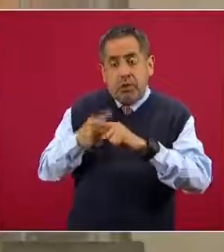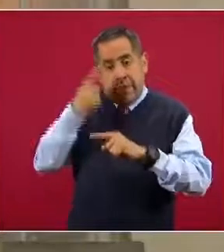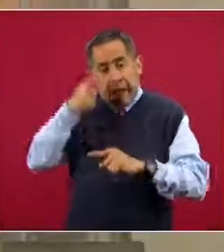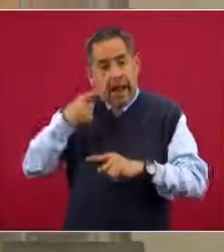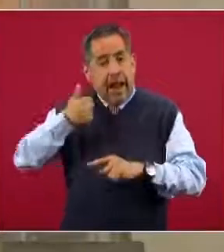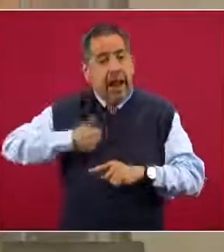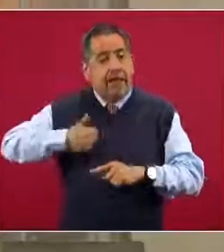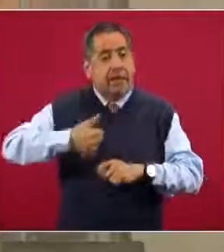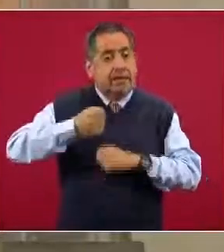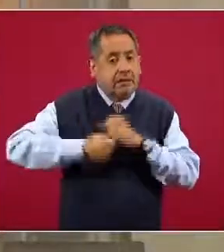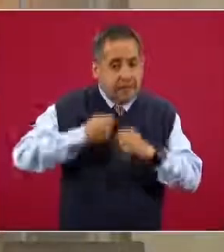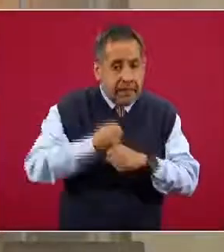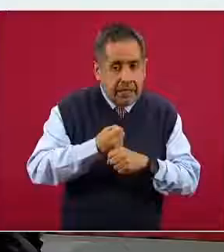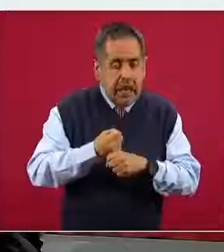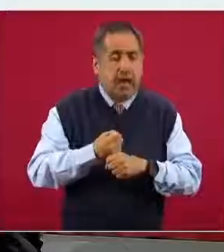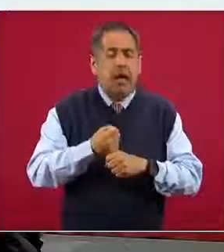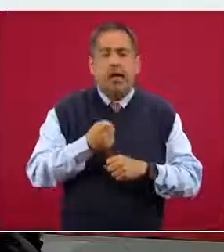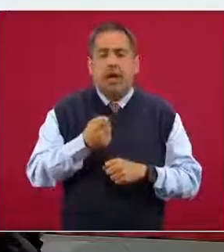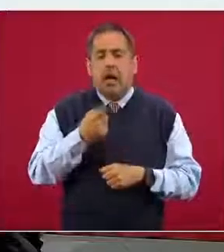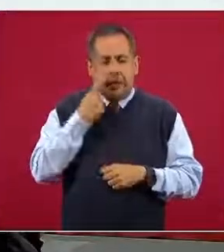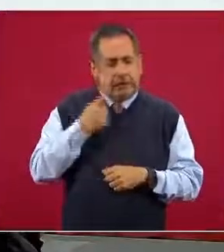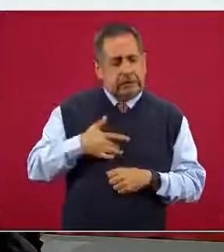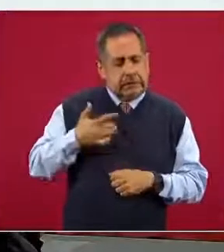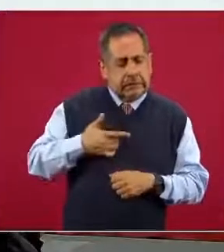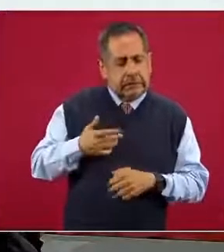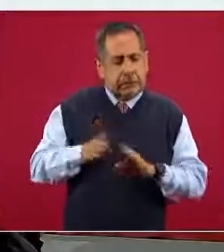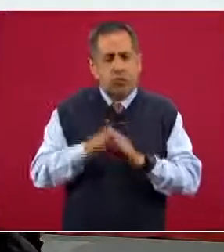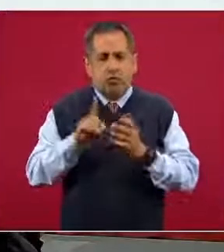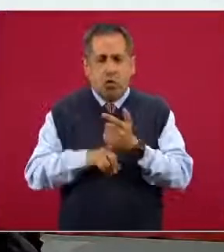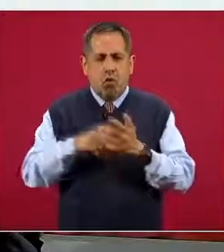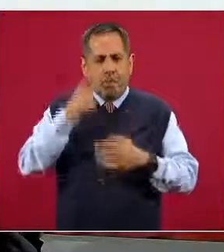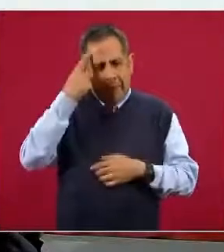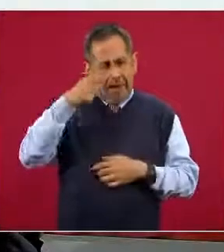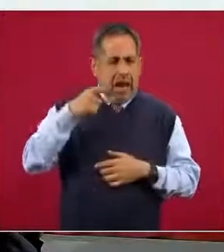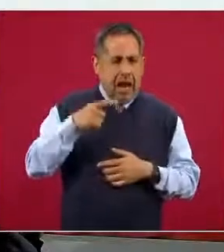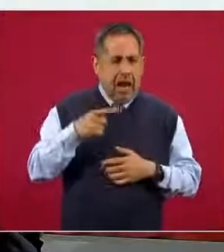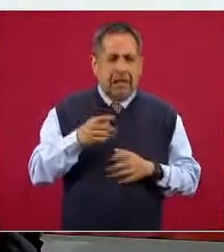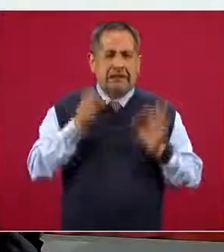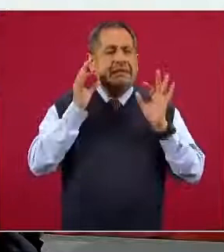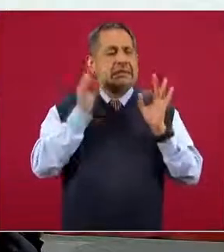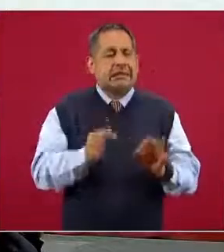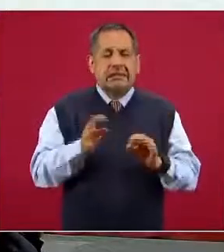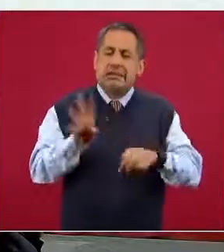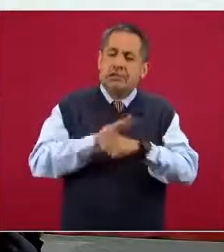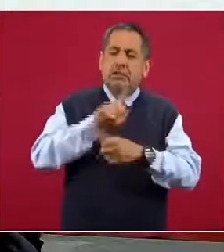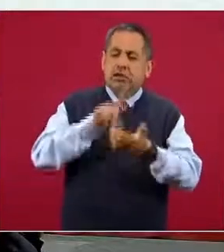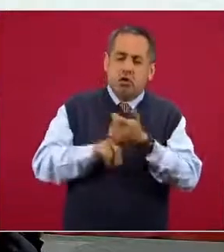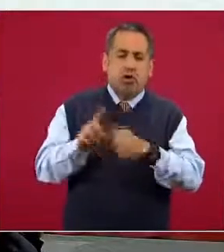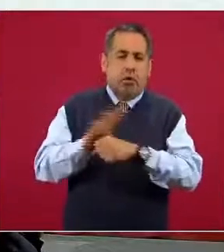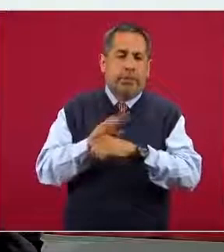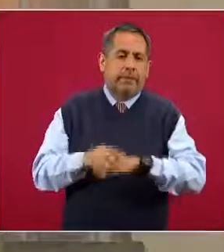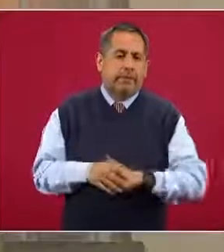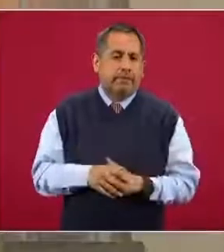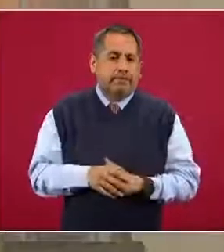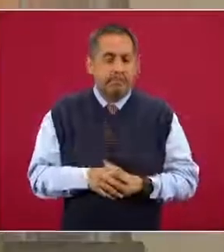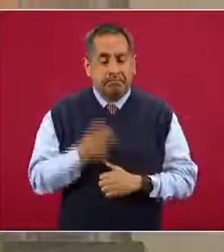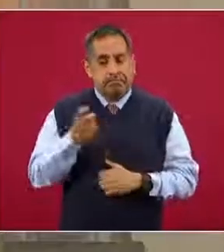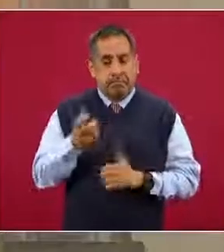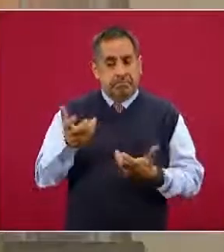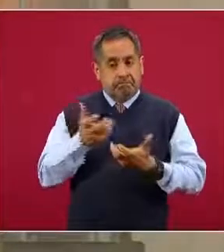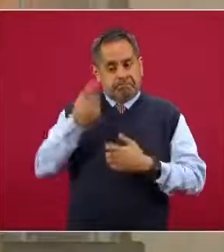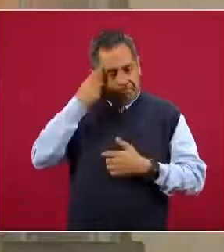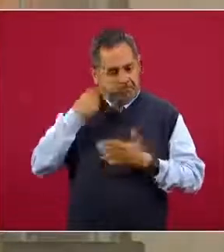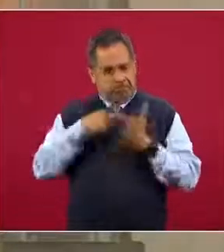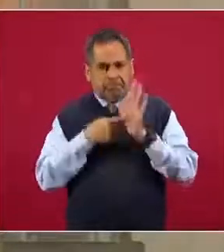semana estamos precisamente estimando que serían casos confirmados de COVID. Y esto lo hacemos